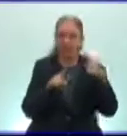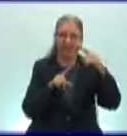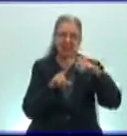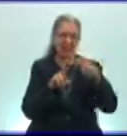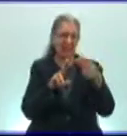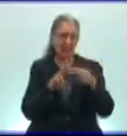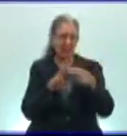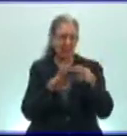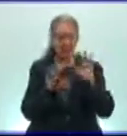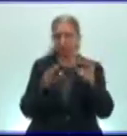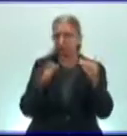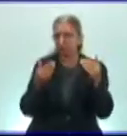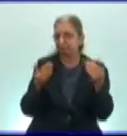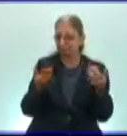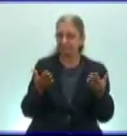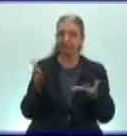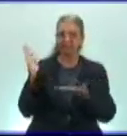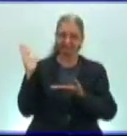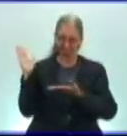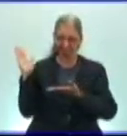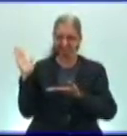el siguiente.